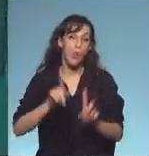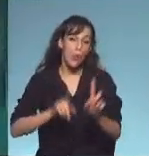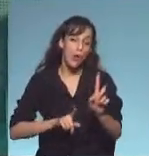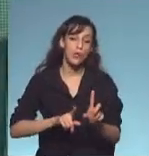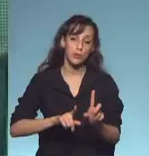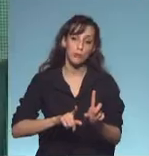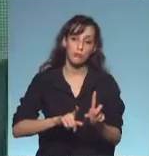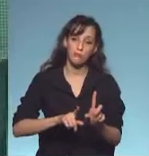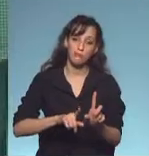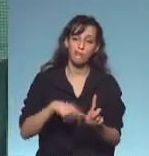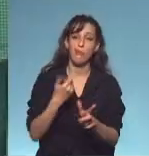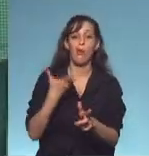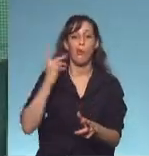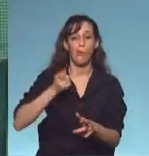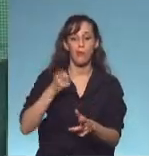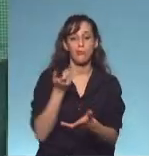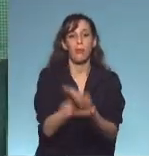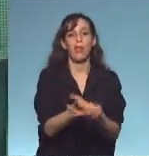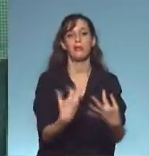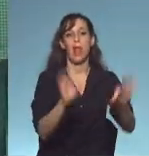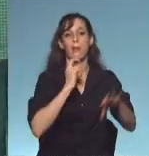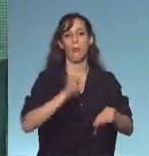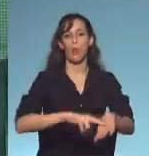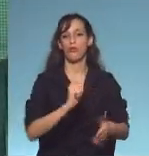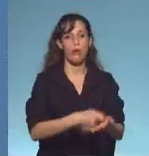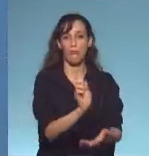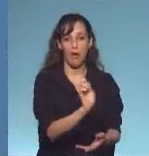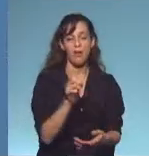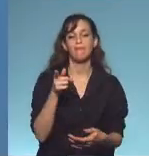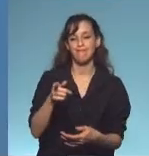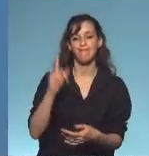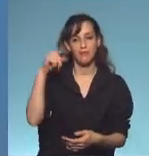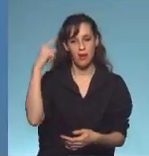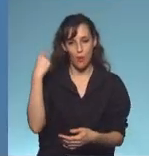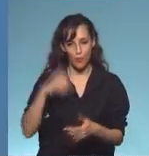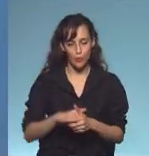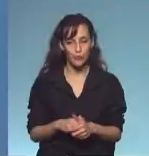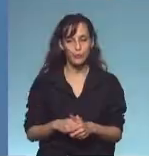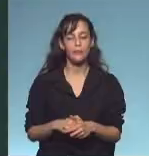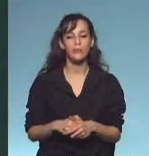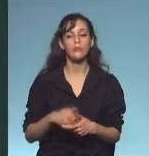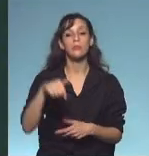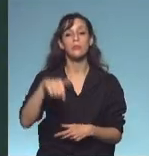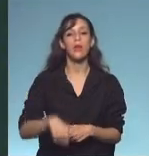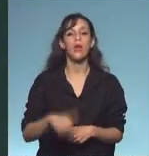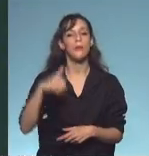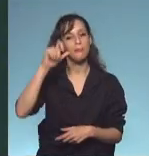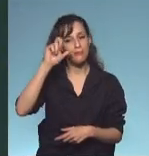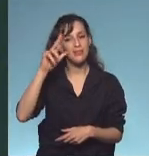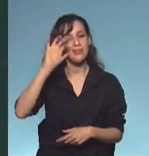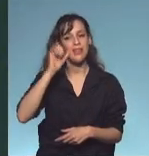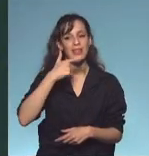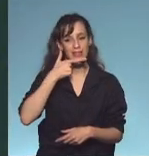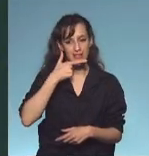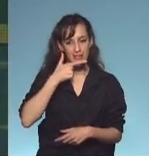judicial precisamente para no pagarlo. Estamos con Raúl de la Torre y vamos a saludar, si te parece, Raúl, ¿no?, a Mercedes Malcó del Pon,